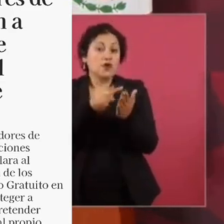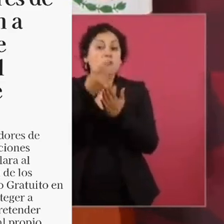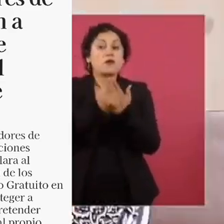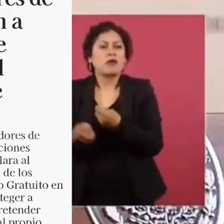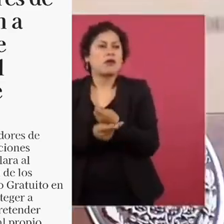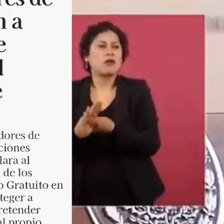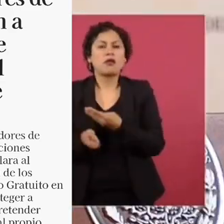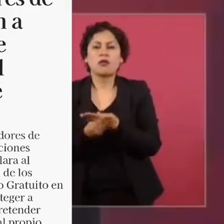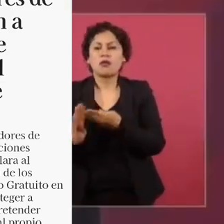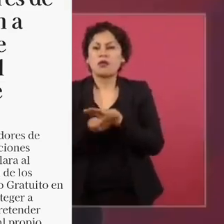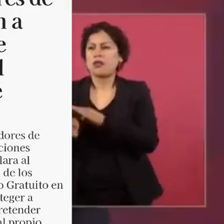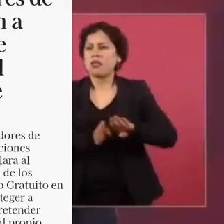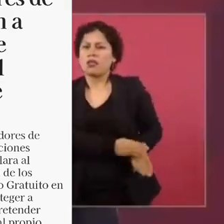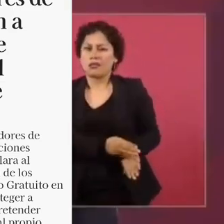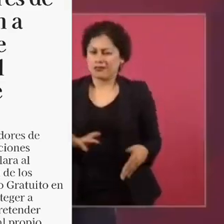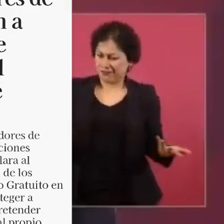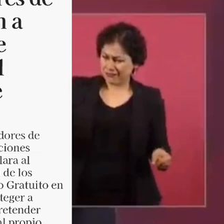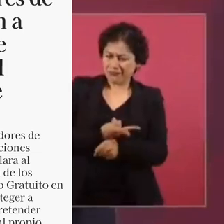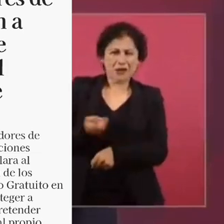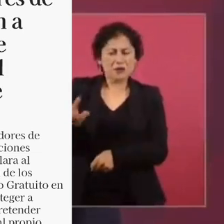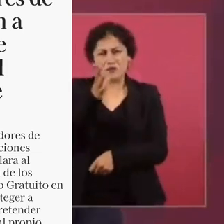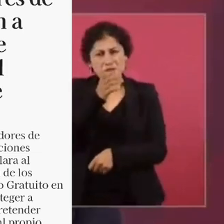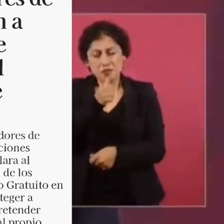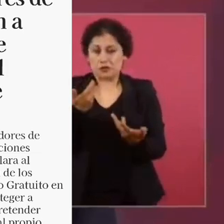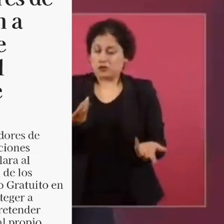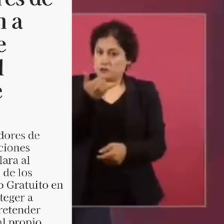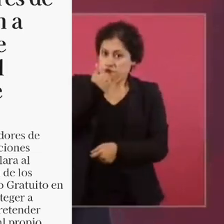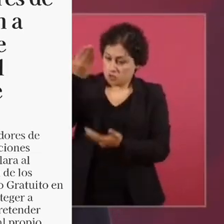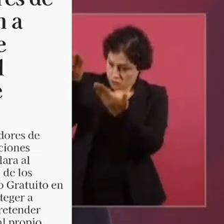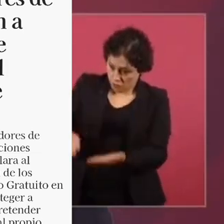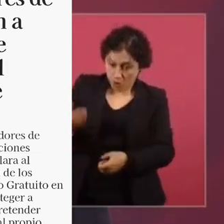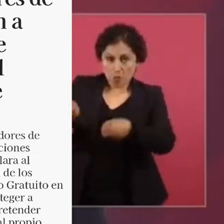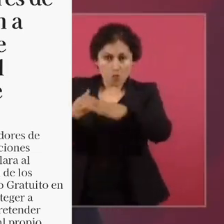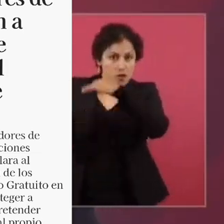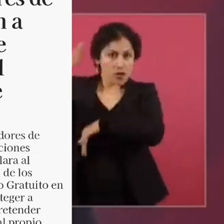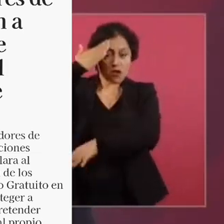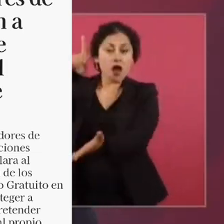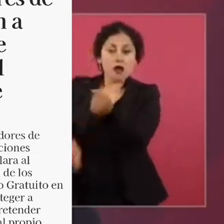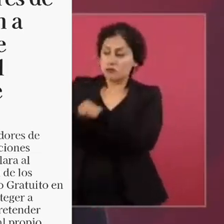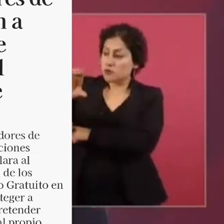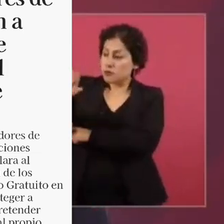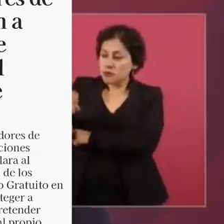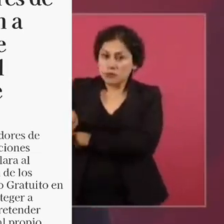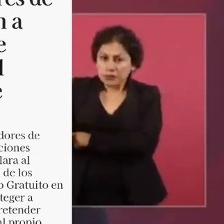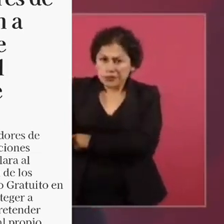renovarse el poder judicial como un ministro de la suprema corte de justicia recurren